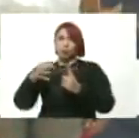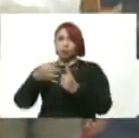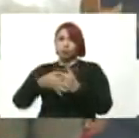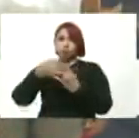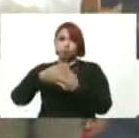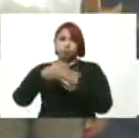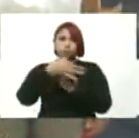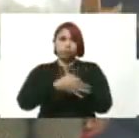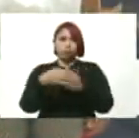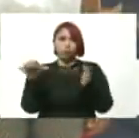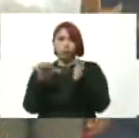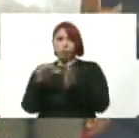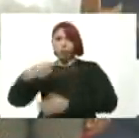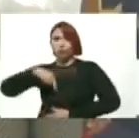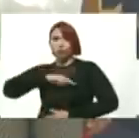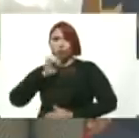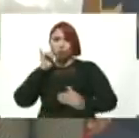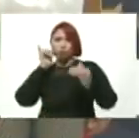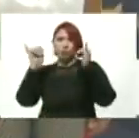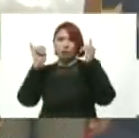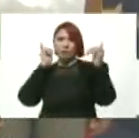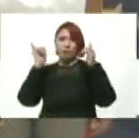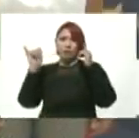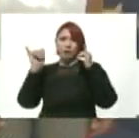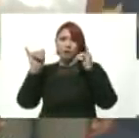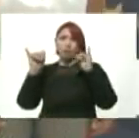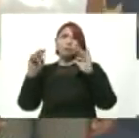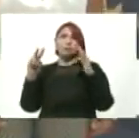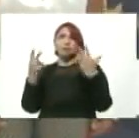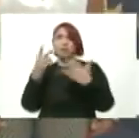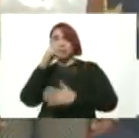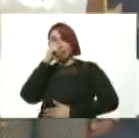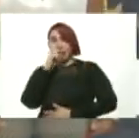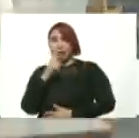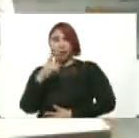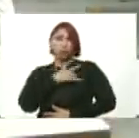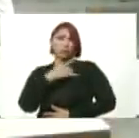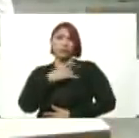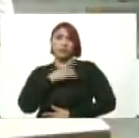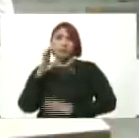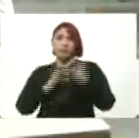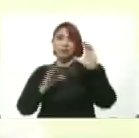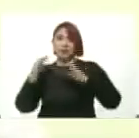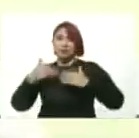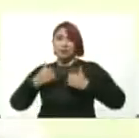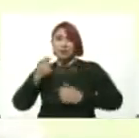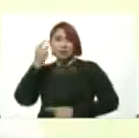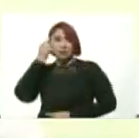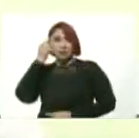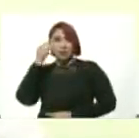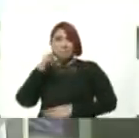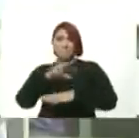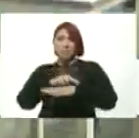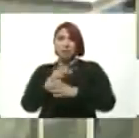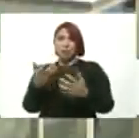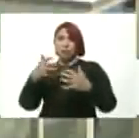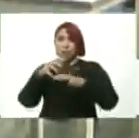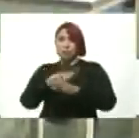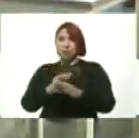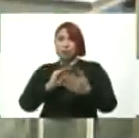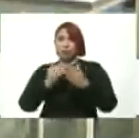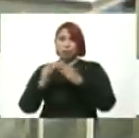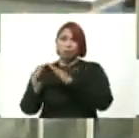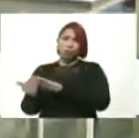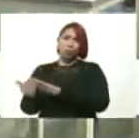donde estábamos celebrando el séptimo aniversario de la universidad la ciencia de la salud y el día del médico integral comunitario este